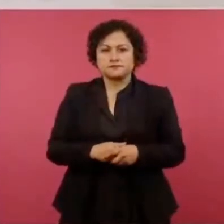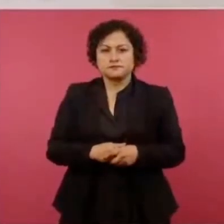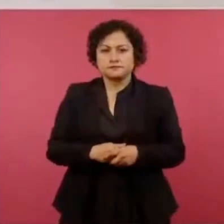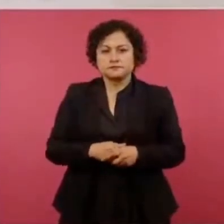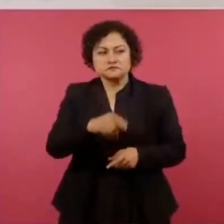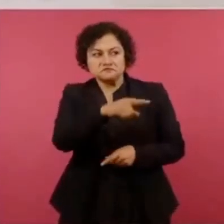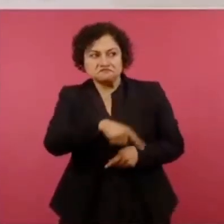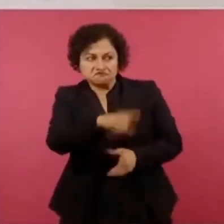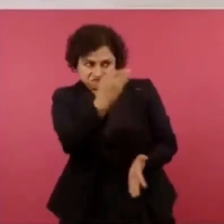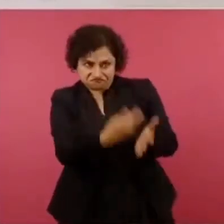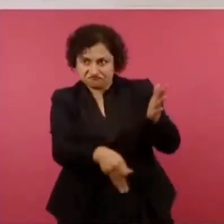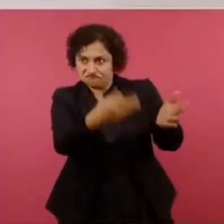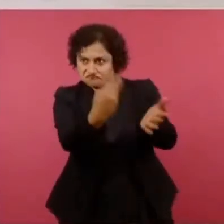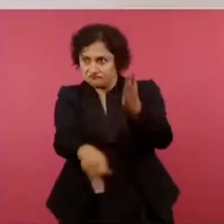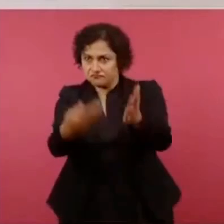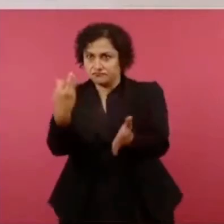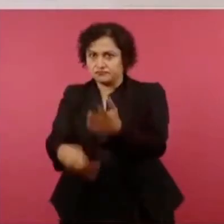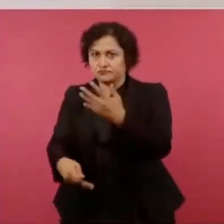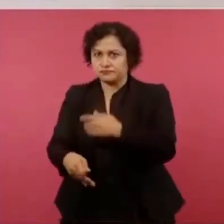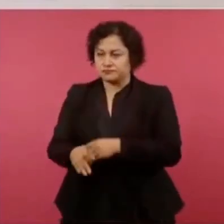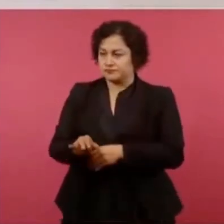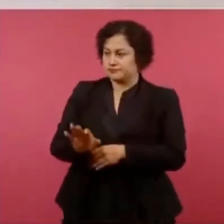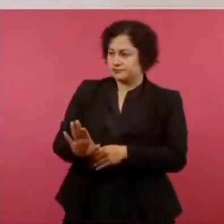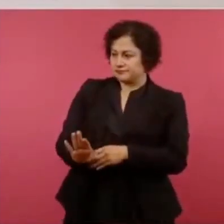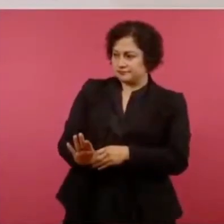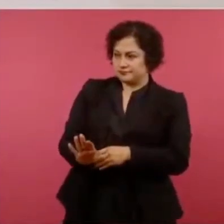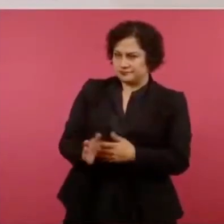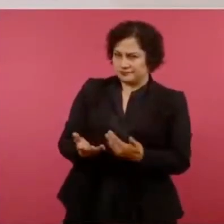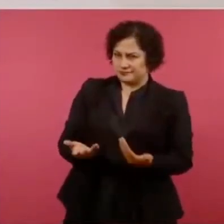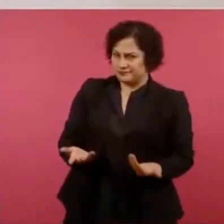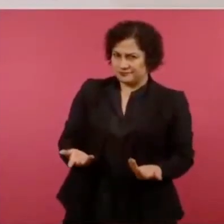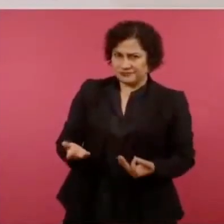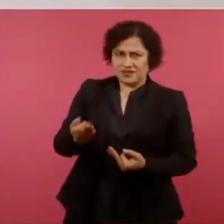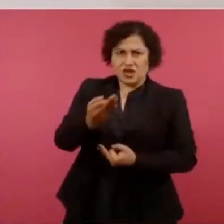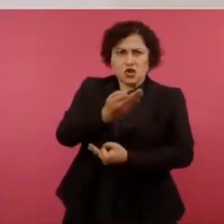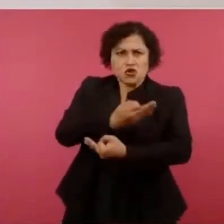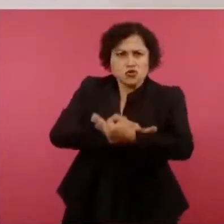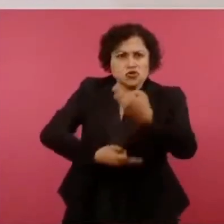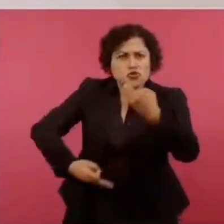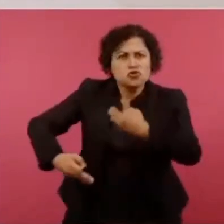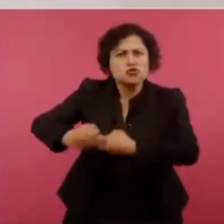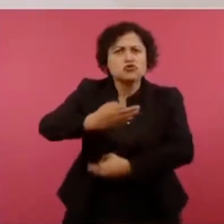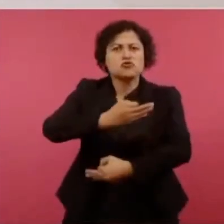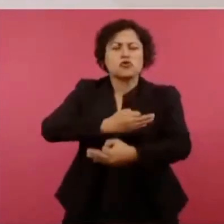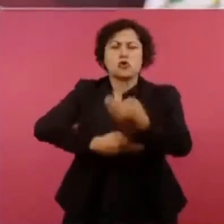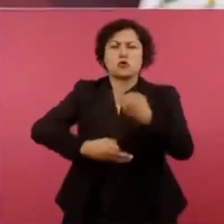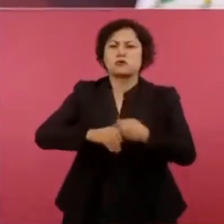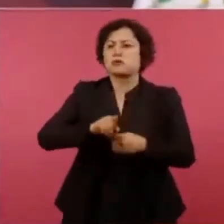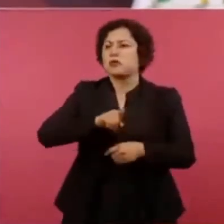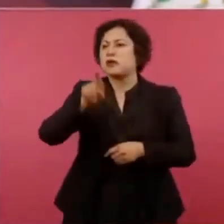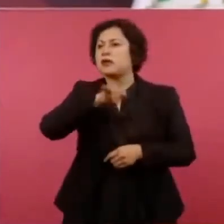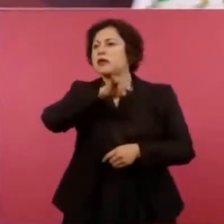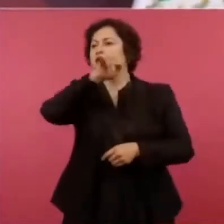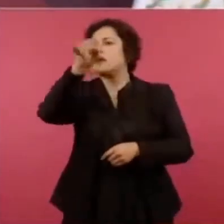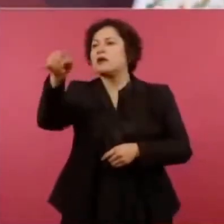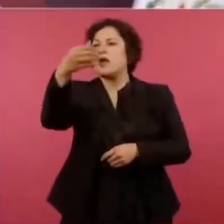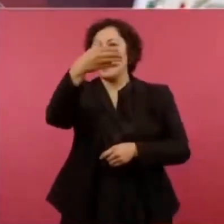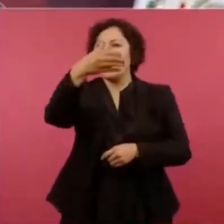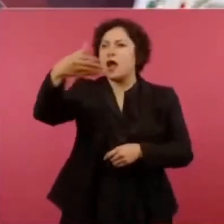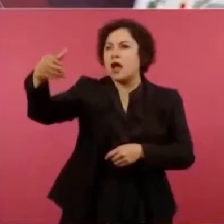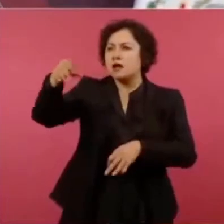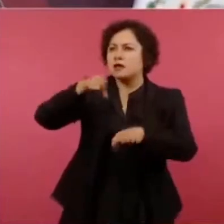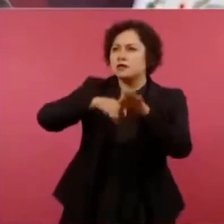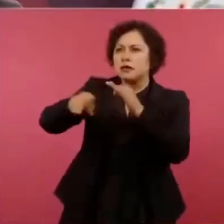Pues no, todos, hasta el campesino más pobre, el